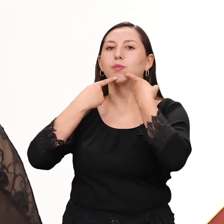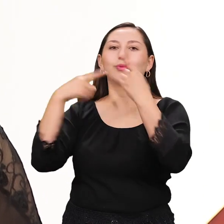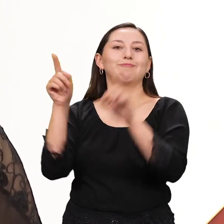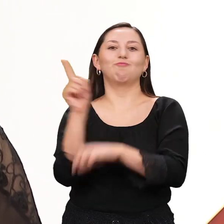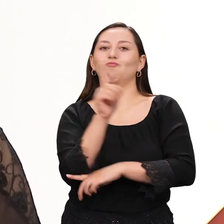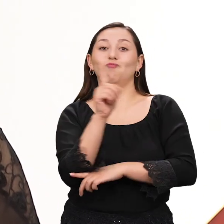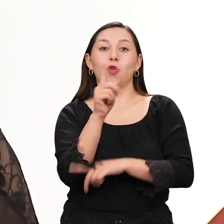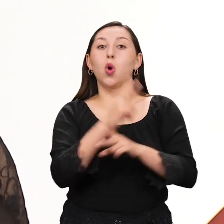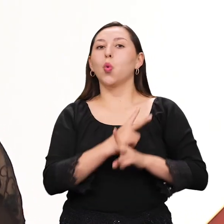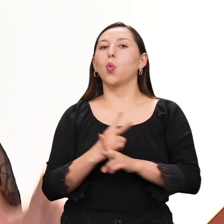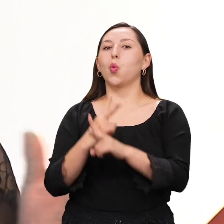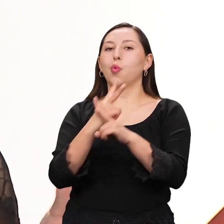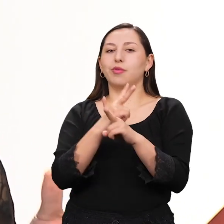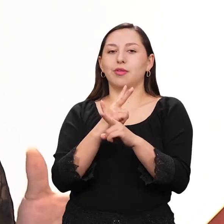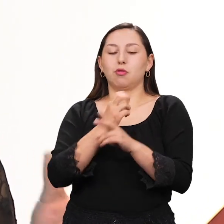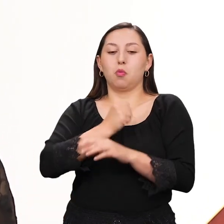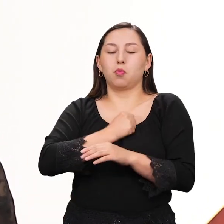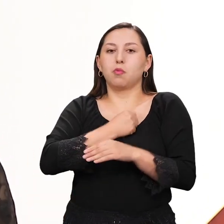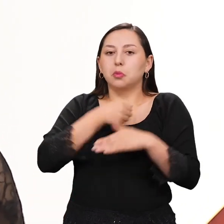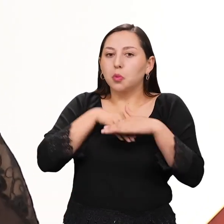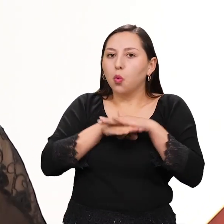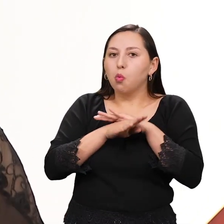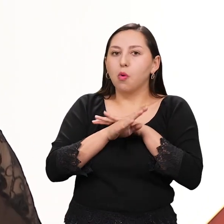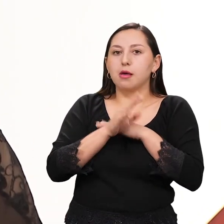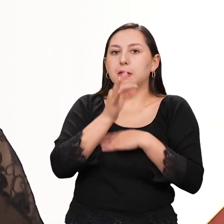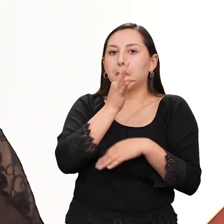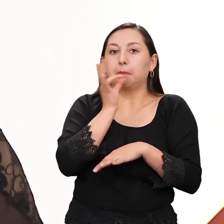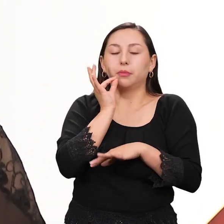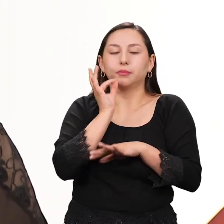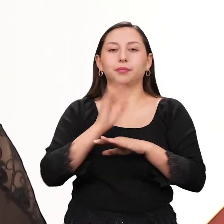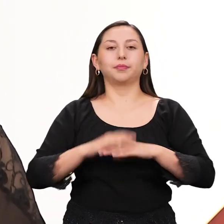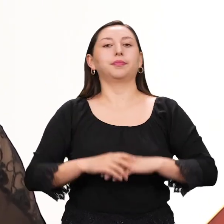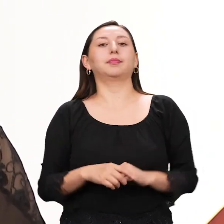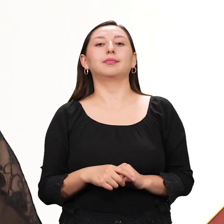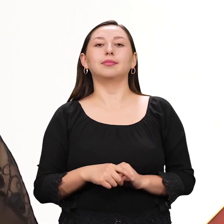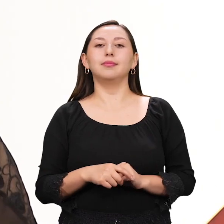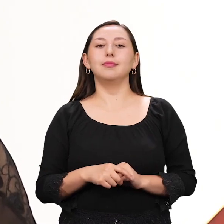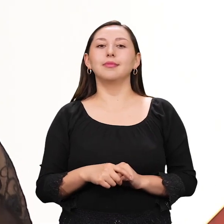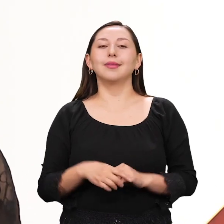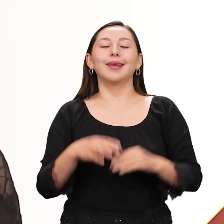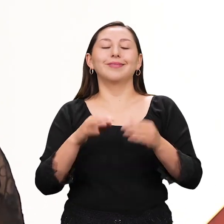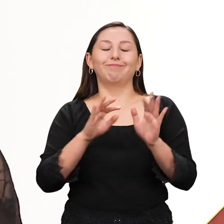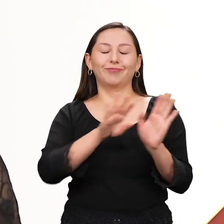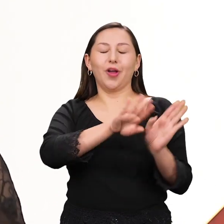el tema ya de género en los estudios que has realizado. ¿Cómo está esta